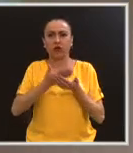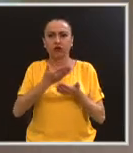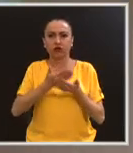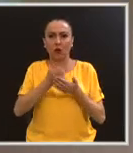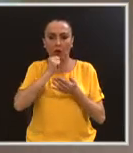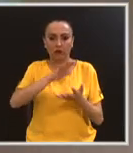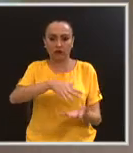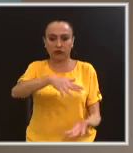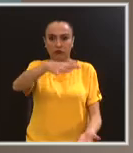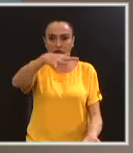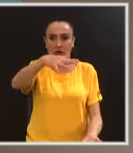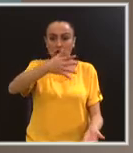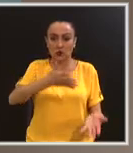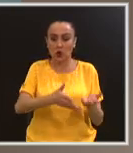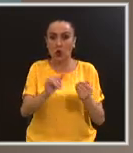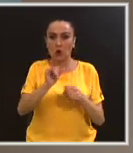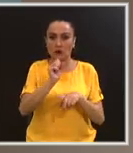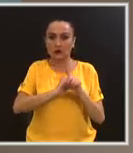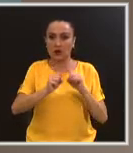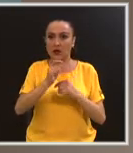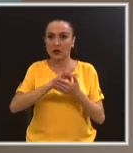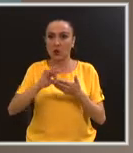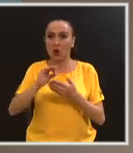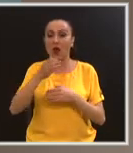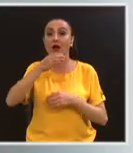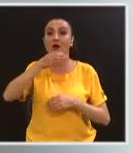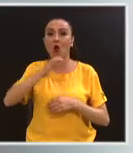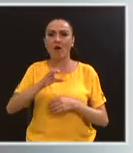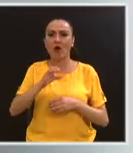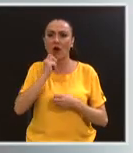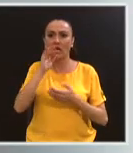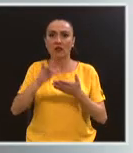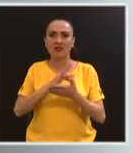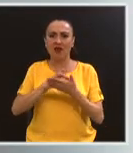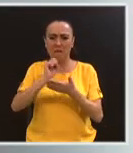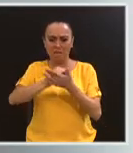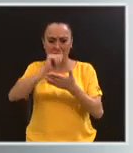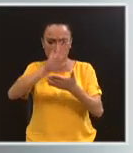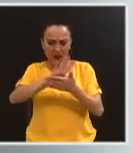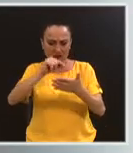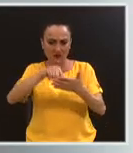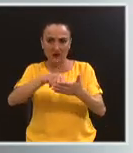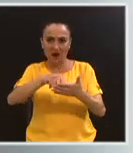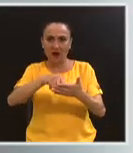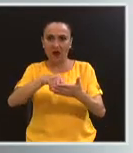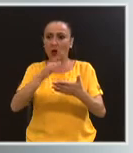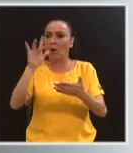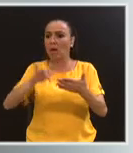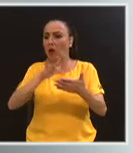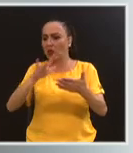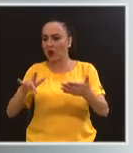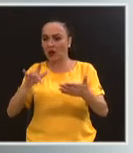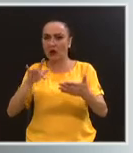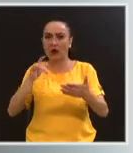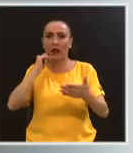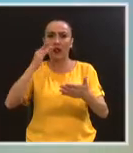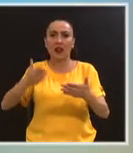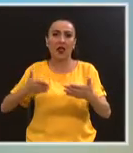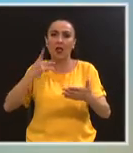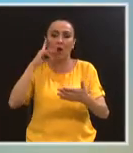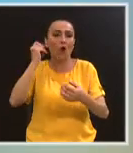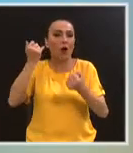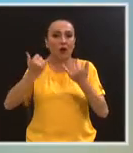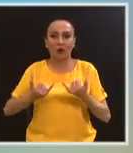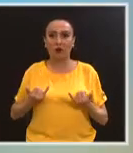apilarse en el suelo tal es el caso de una escuela en cóbano donde hay tablets con manchas en las pantallas sin botones y lentas por falta de